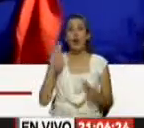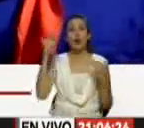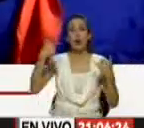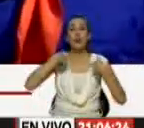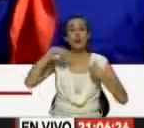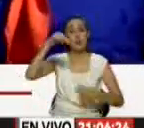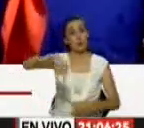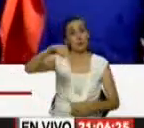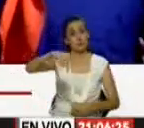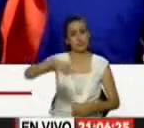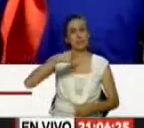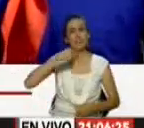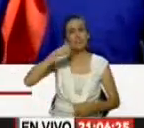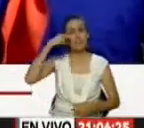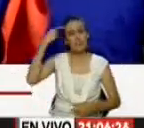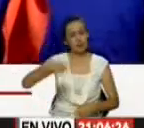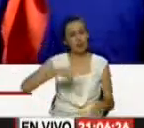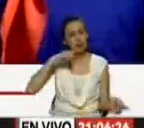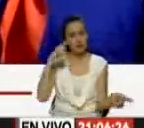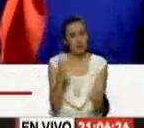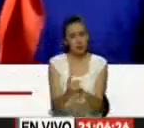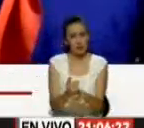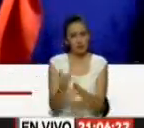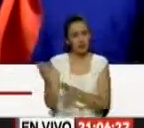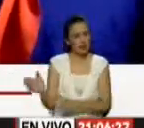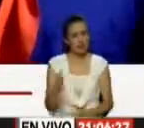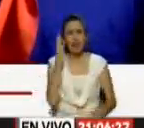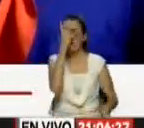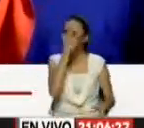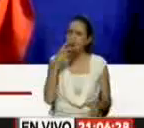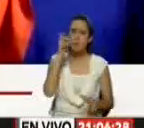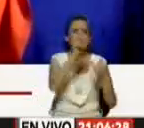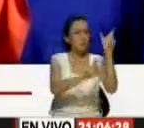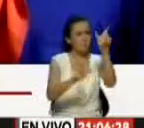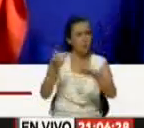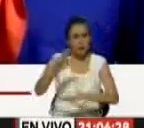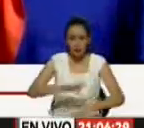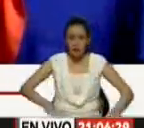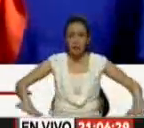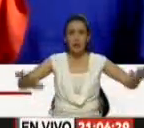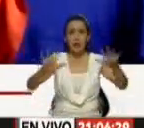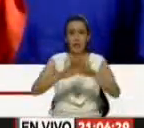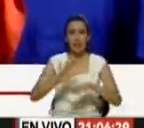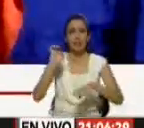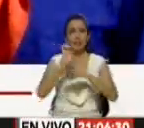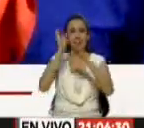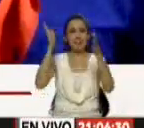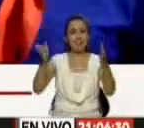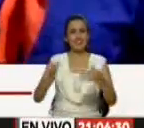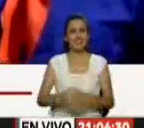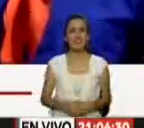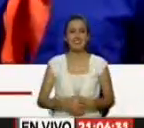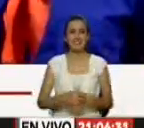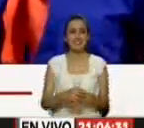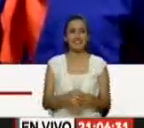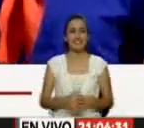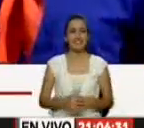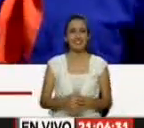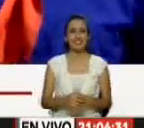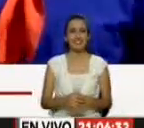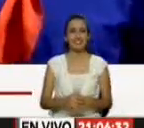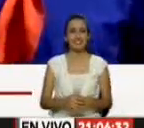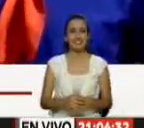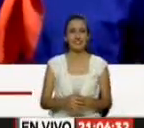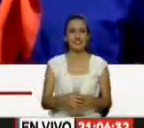aquí presente, lo digo con sinceridad, con esta hermosa gente en el desfile de la ecuatorianidad. ¡Échele, compadre!